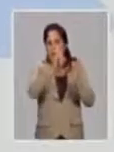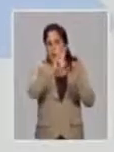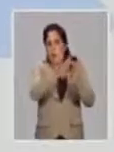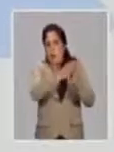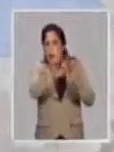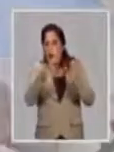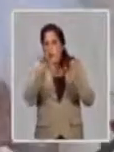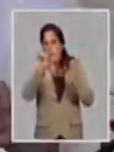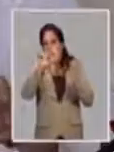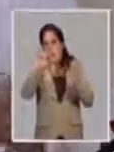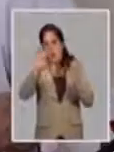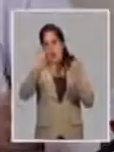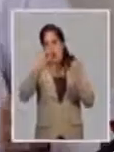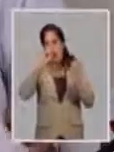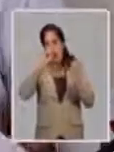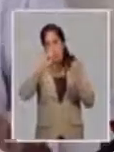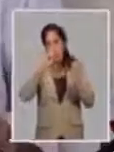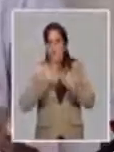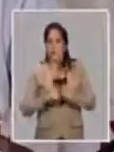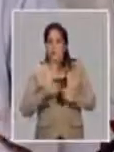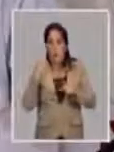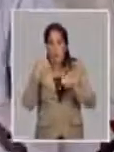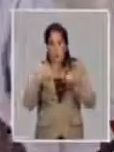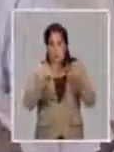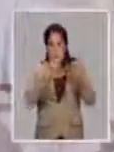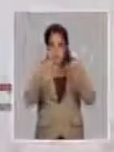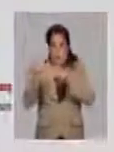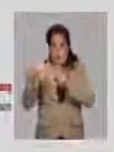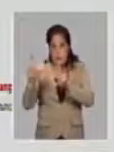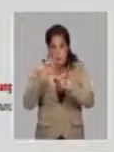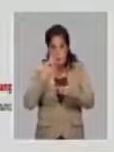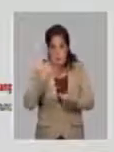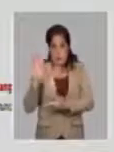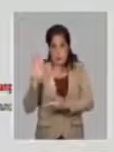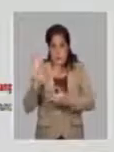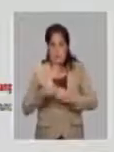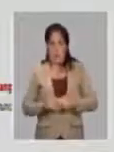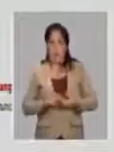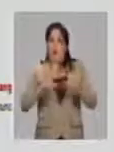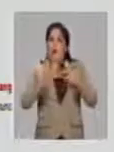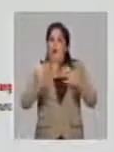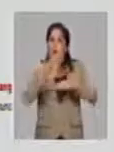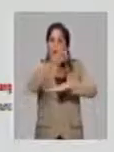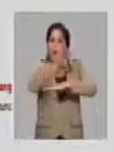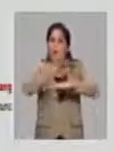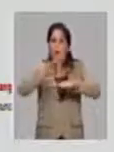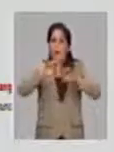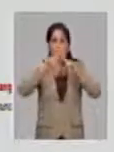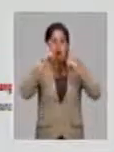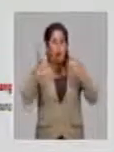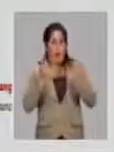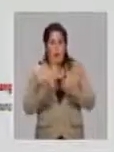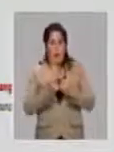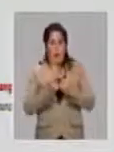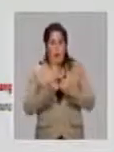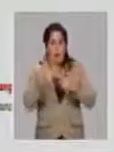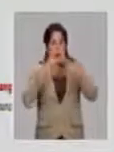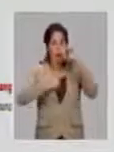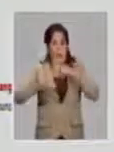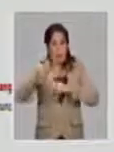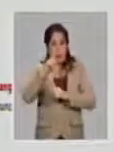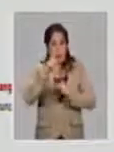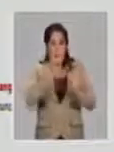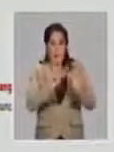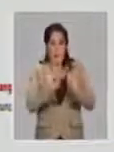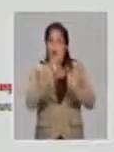fue de 19 a 54 años. La siguiente. Ahí se muestra el diseño general de este estudio